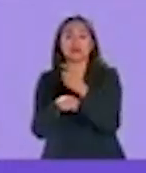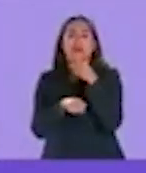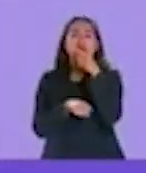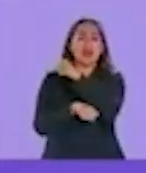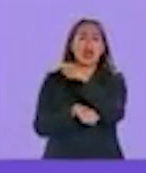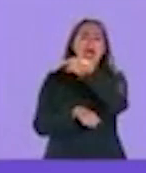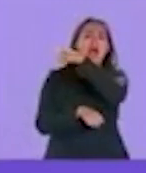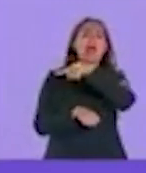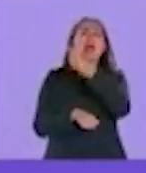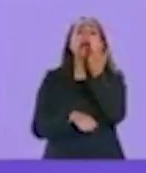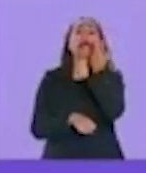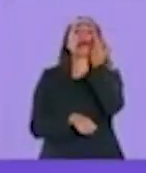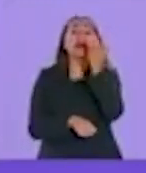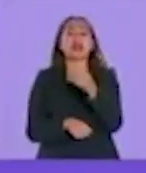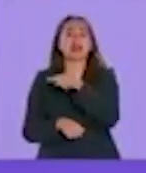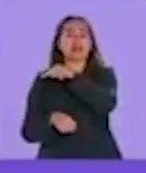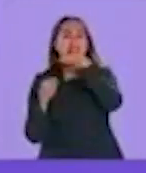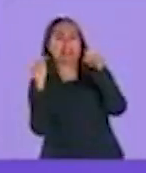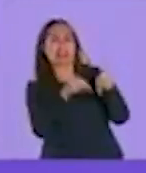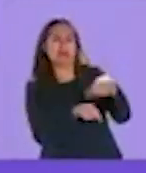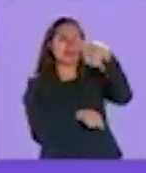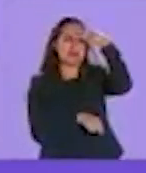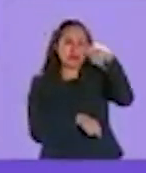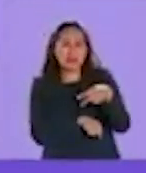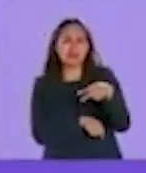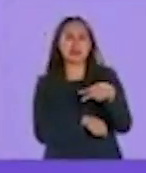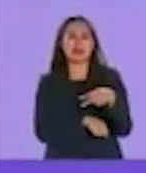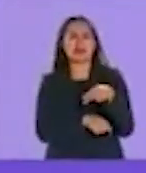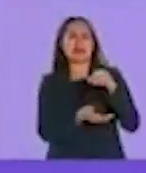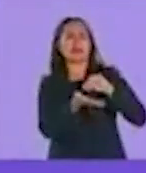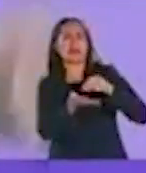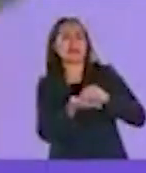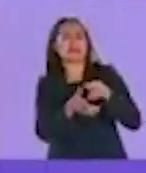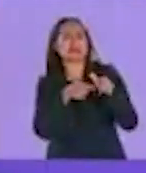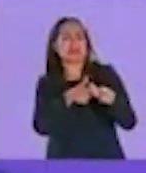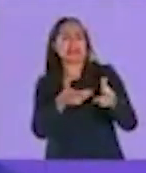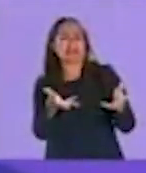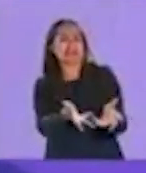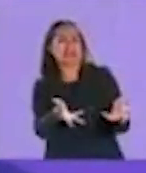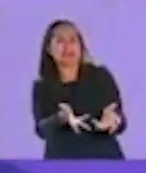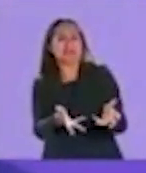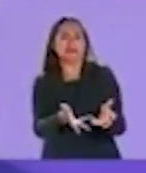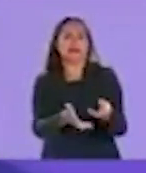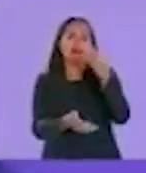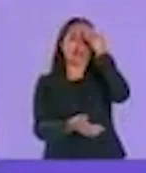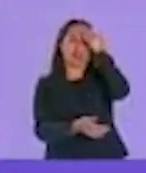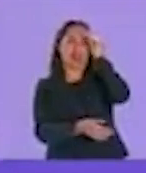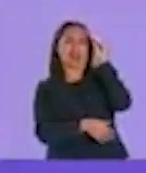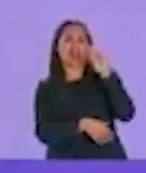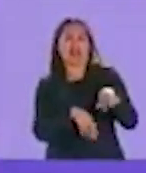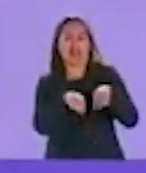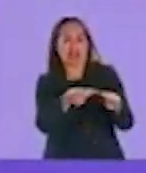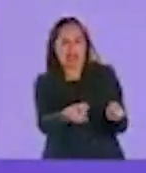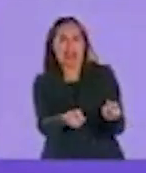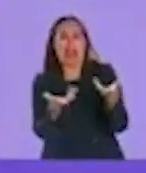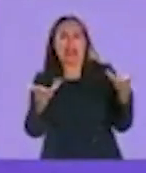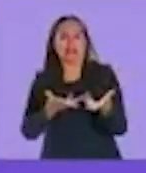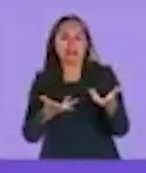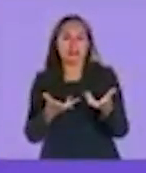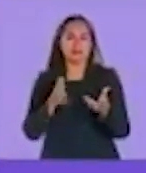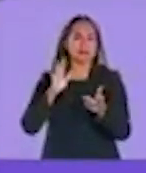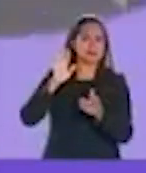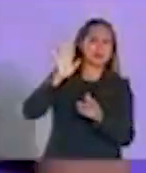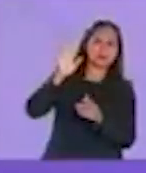nosotros les continuaremos haciendo el trabajo sucio y que se detuviese